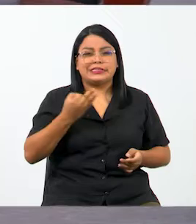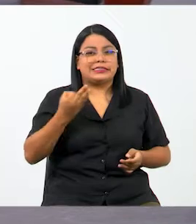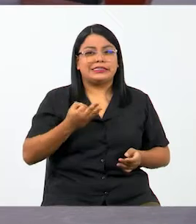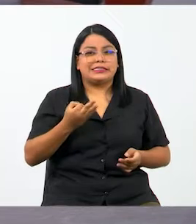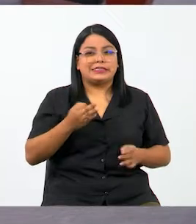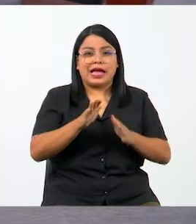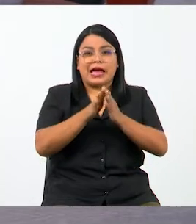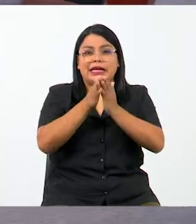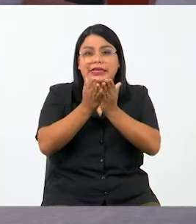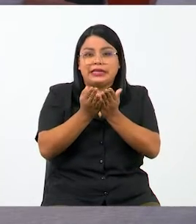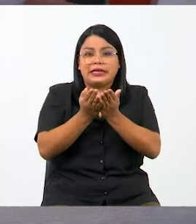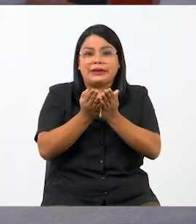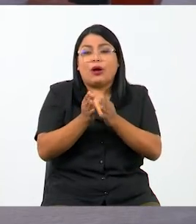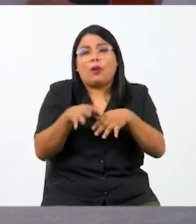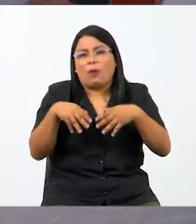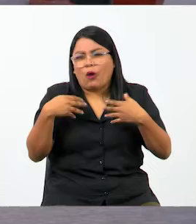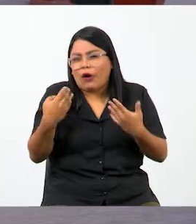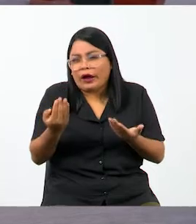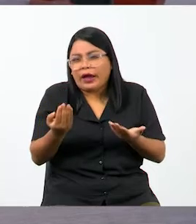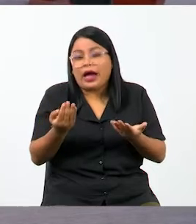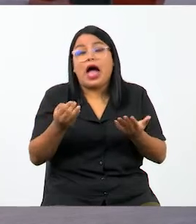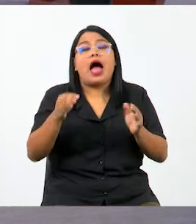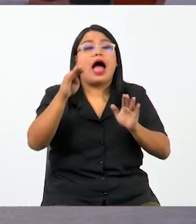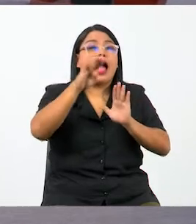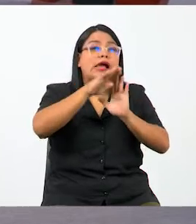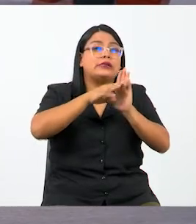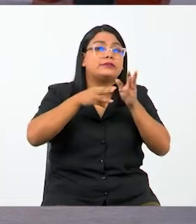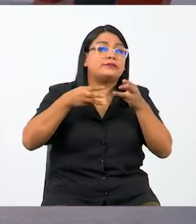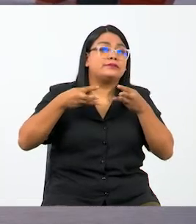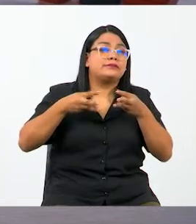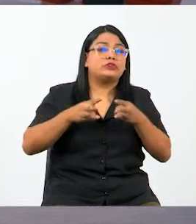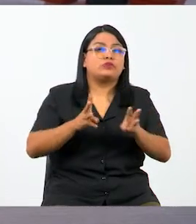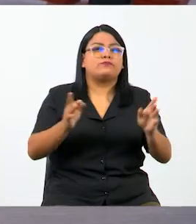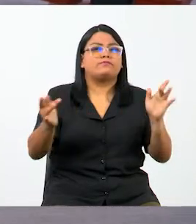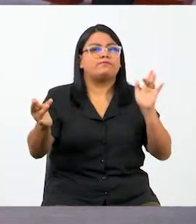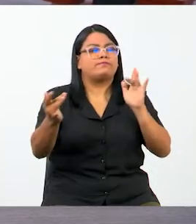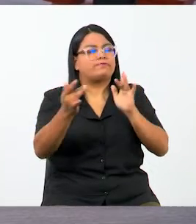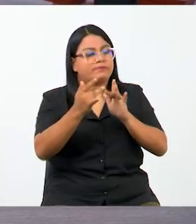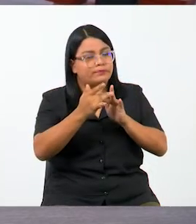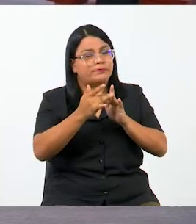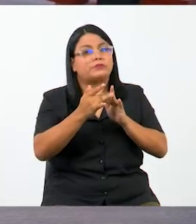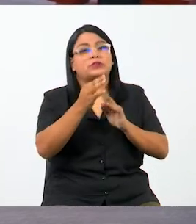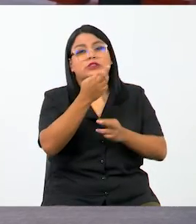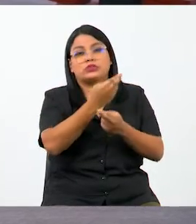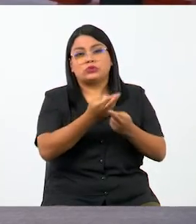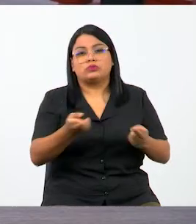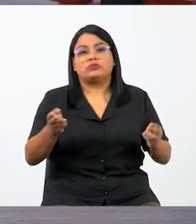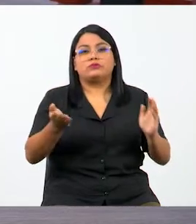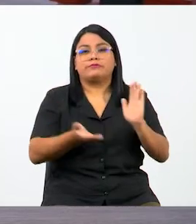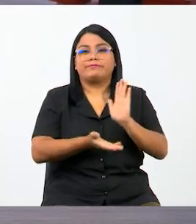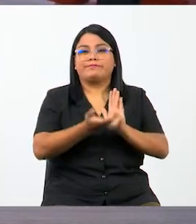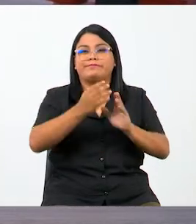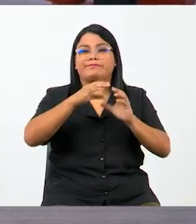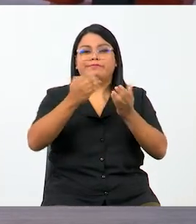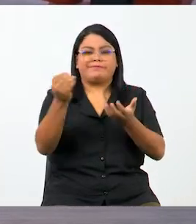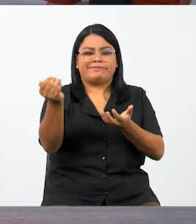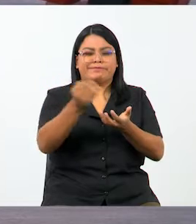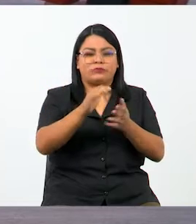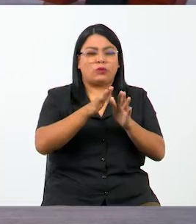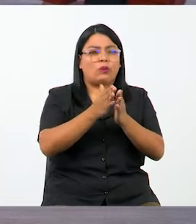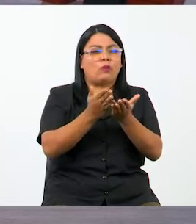metodológica encontrará todos los recursos para desarrollar su clase, tanto como el libro de texto, los